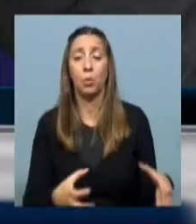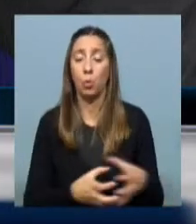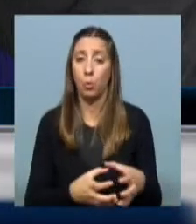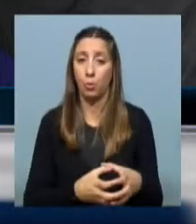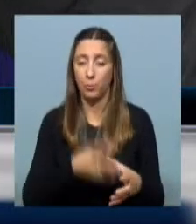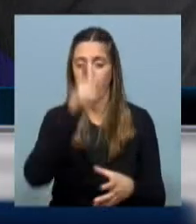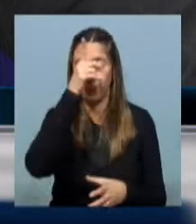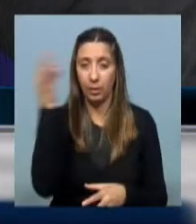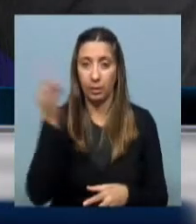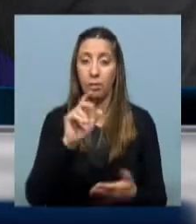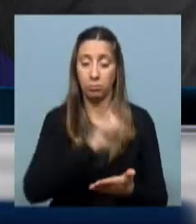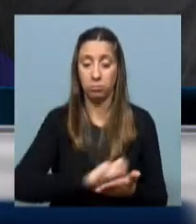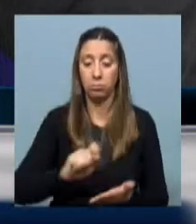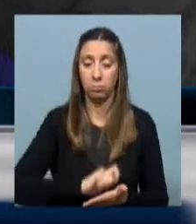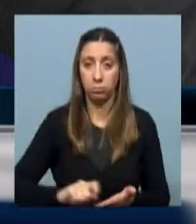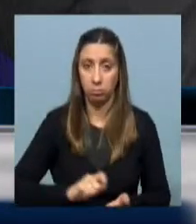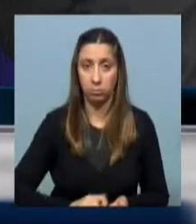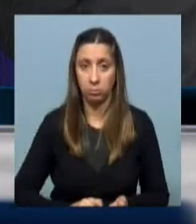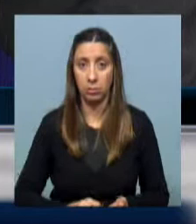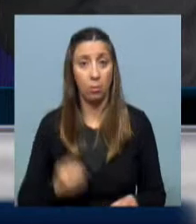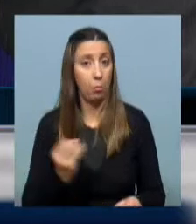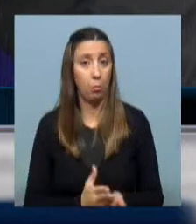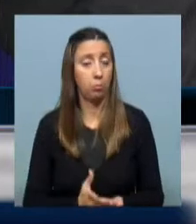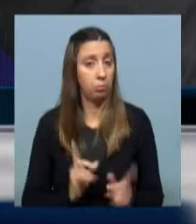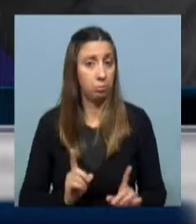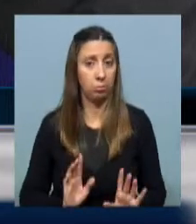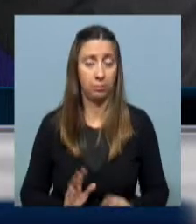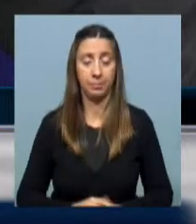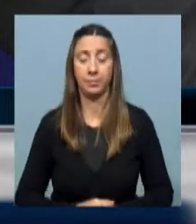conjuntamente con la policía, para elaborar el acta contravencional correspondiente.